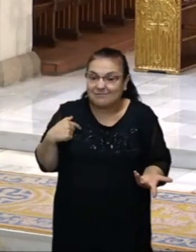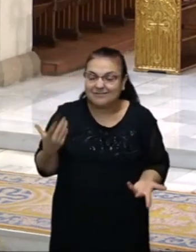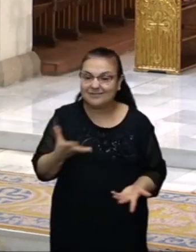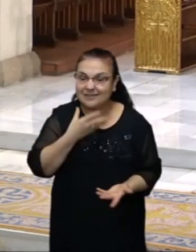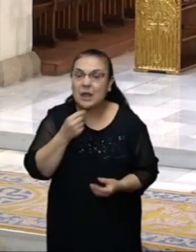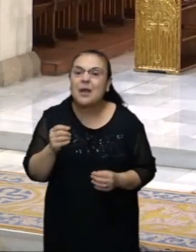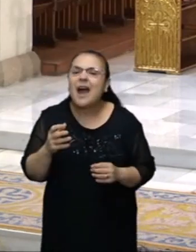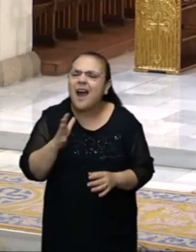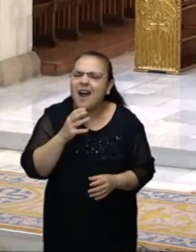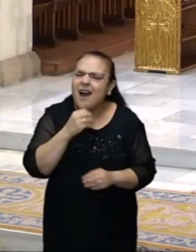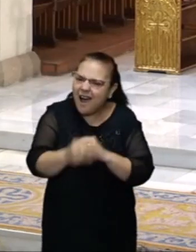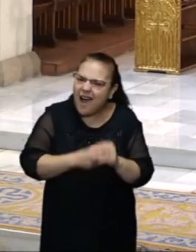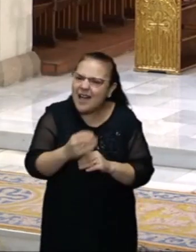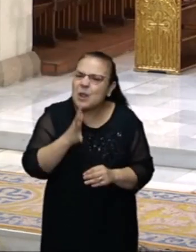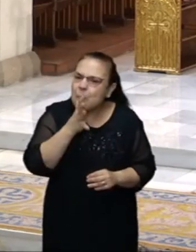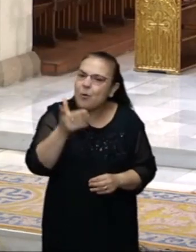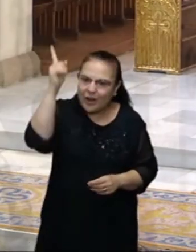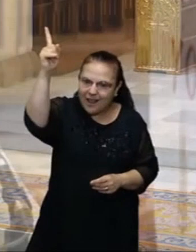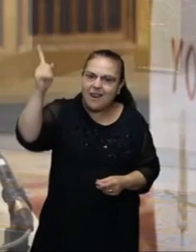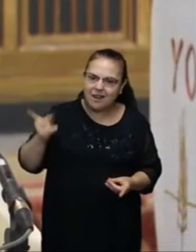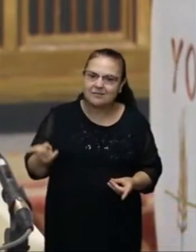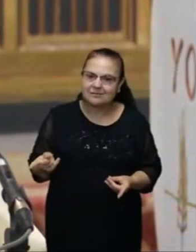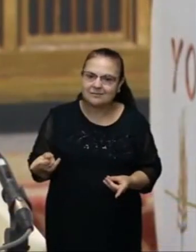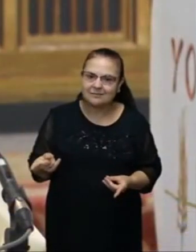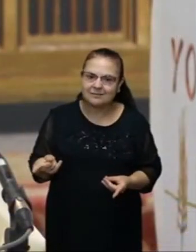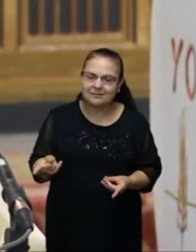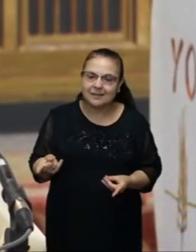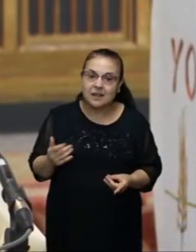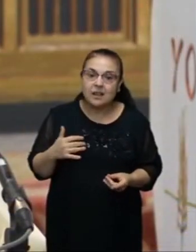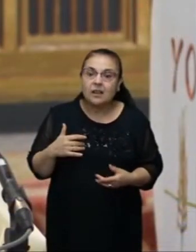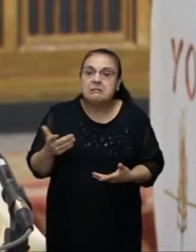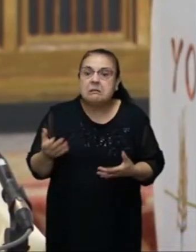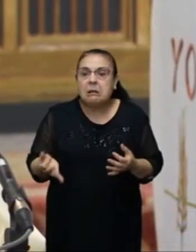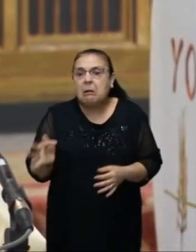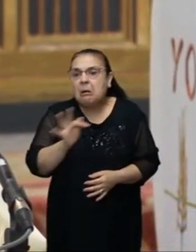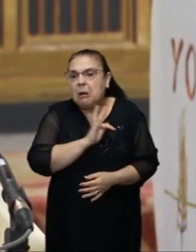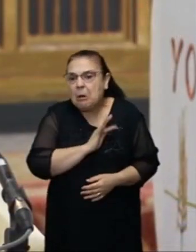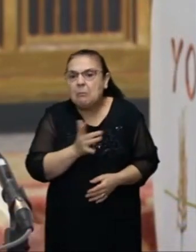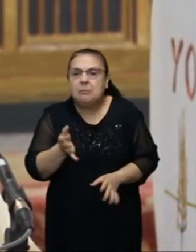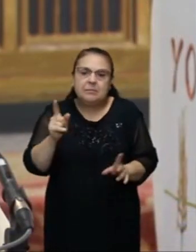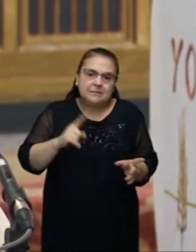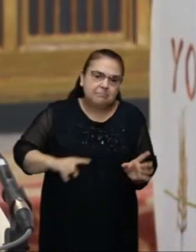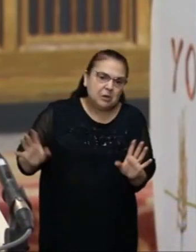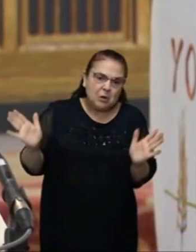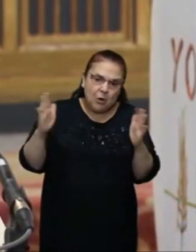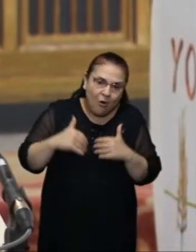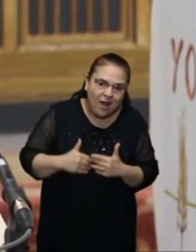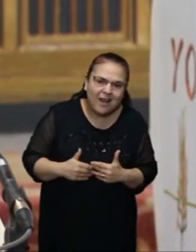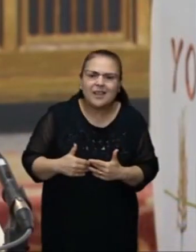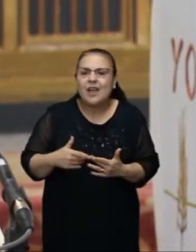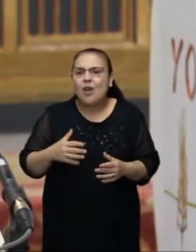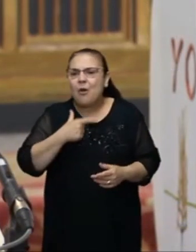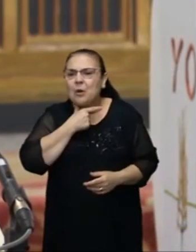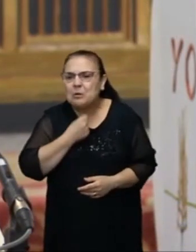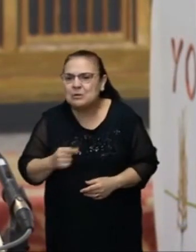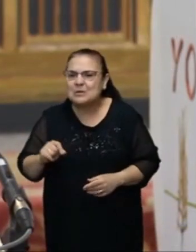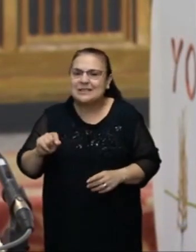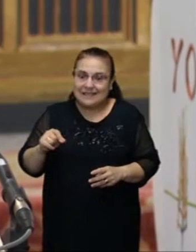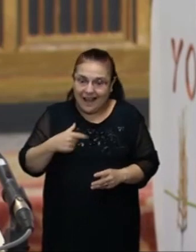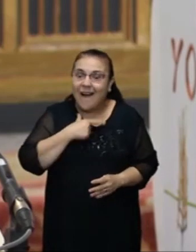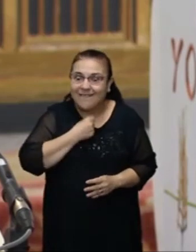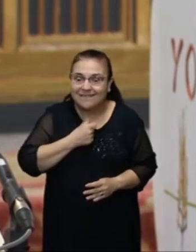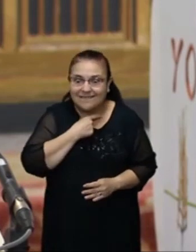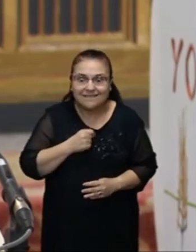todo por Él, ¿sabes? Que muchas veces, ¡ay, estoy haciendo esto y no me compensan! Sí, que humanamente a todos nos pasa, que te gusta, que te reconozcan,